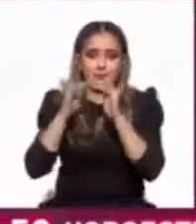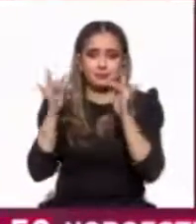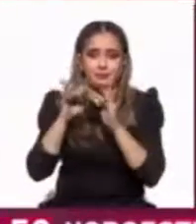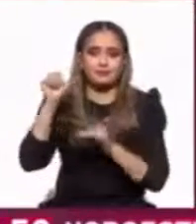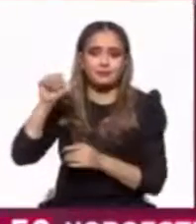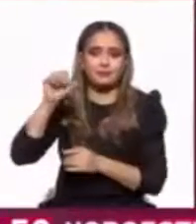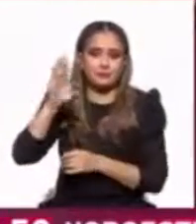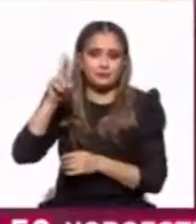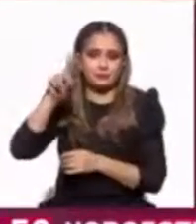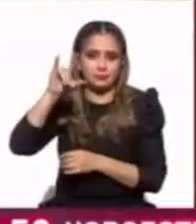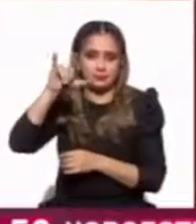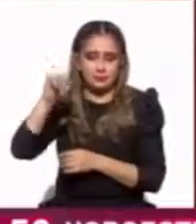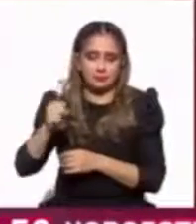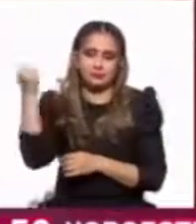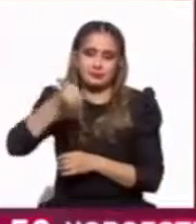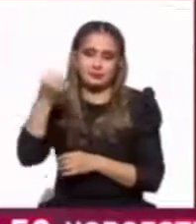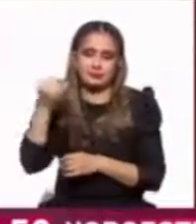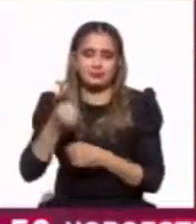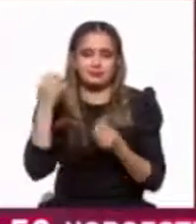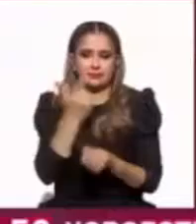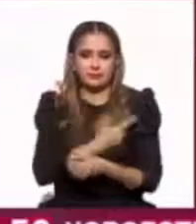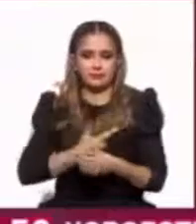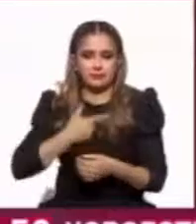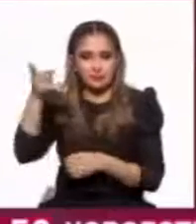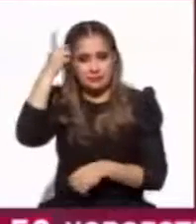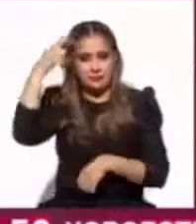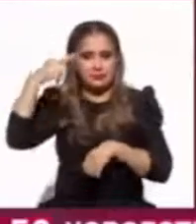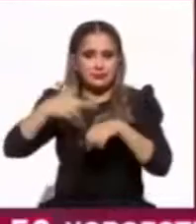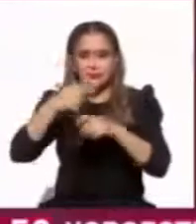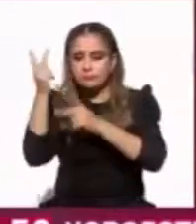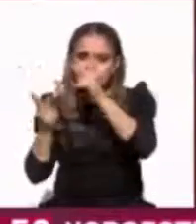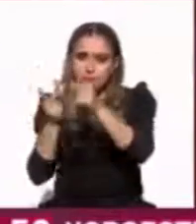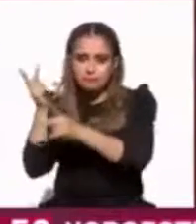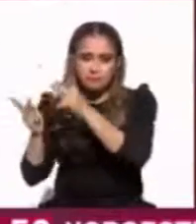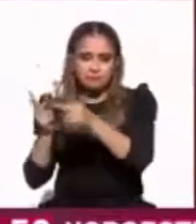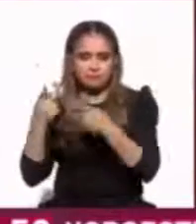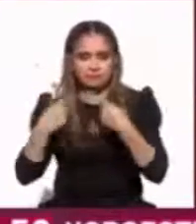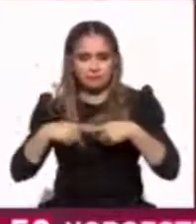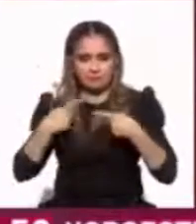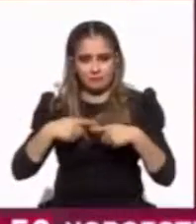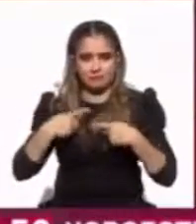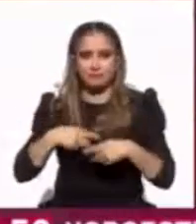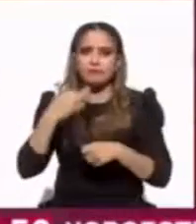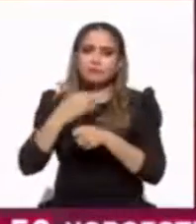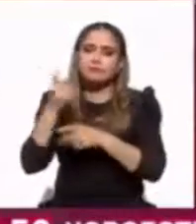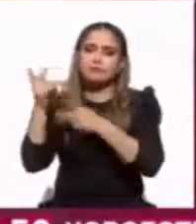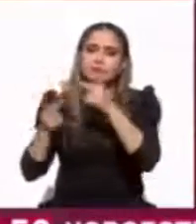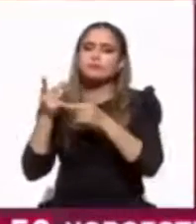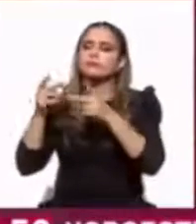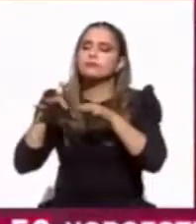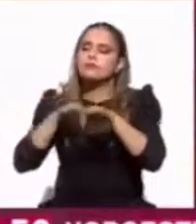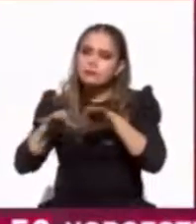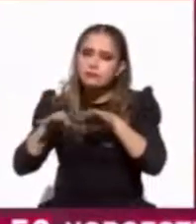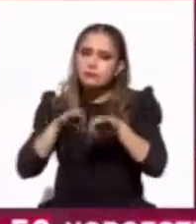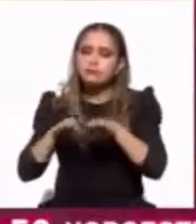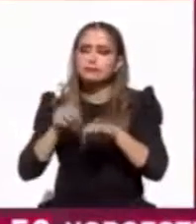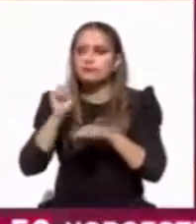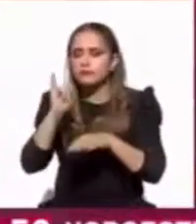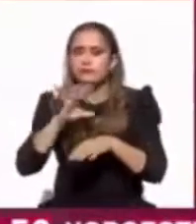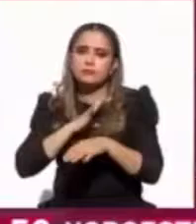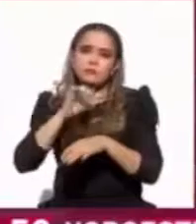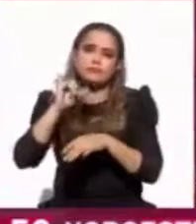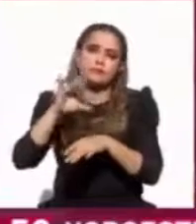enlazarnos contigo, Paco Abundis, te saludo con mucho gusto, director de Parametría. Y hoy, Paco, hablemos de la encuesta nacional de ocupación y empleo.